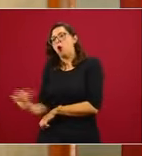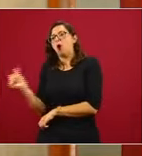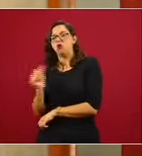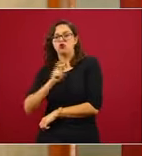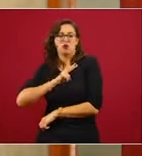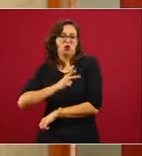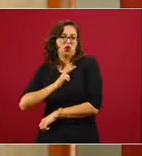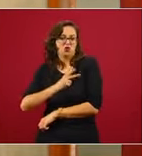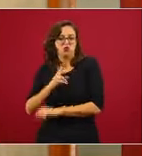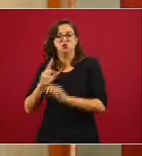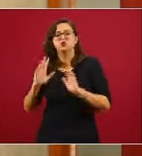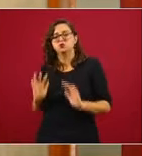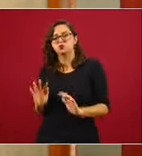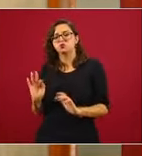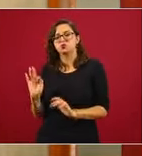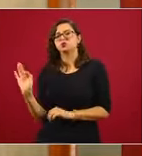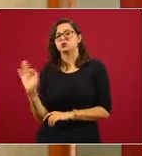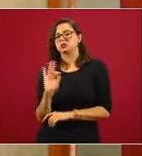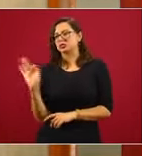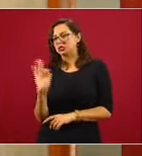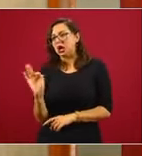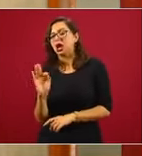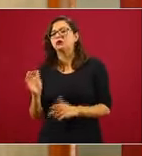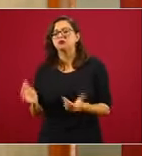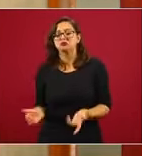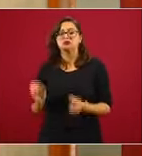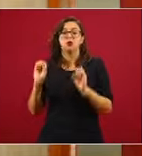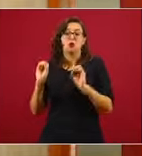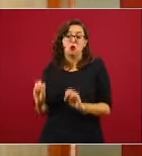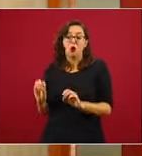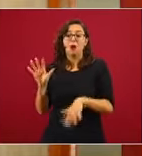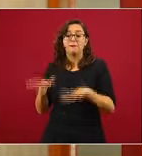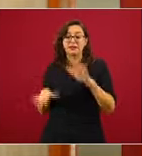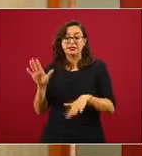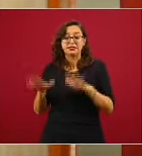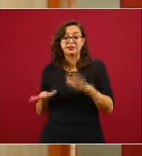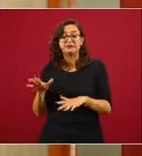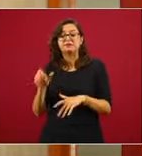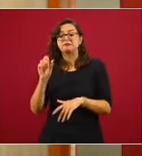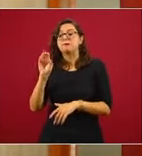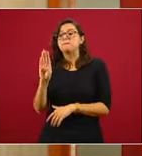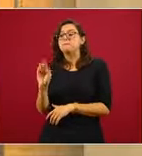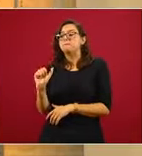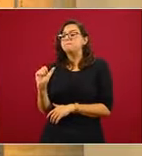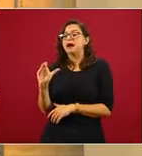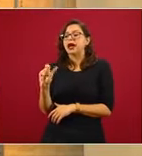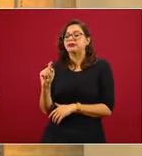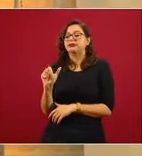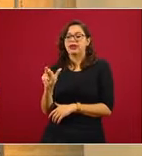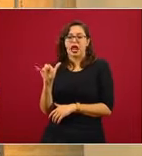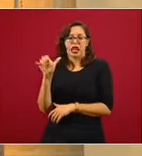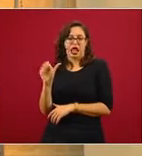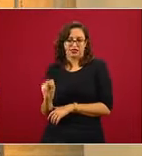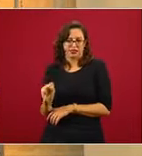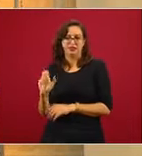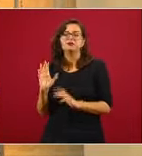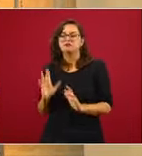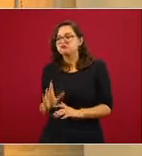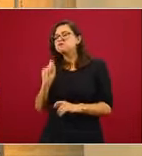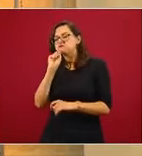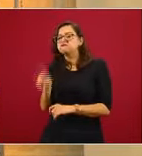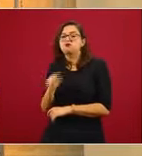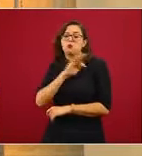signos y síntomas y probablemente sea otro virus o inclusive en algunos casos otras bacterias las que pudieran estar causando